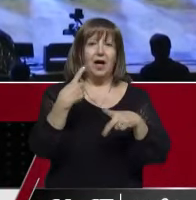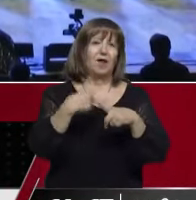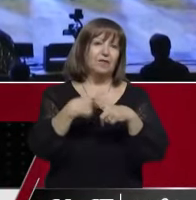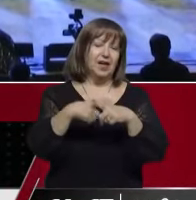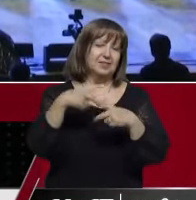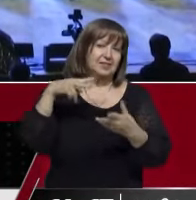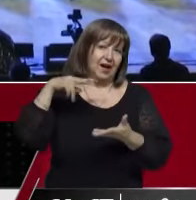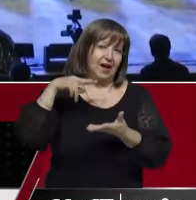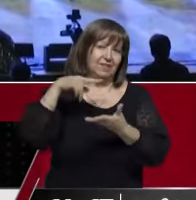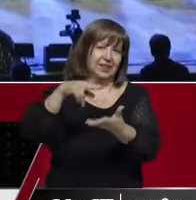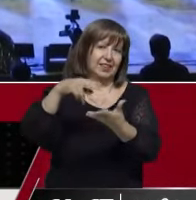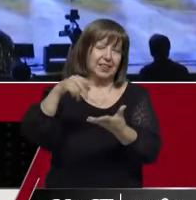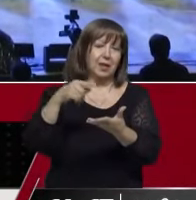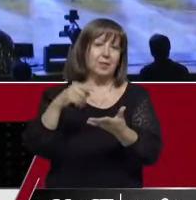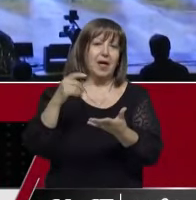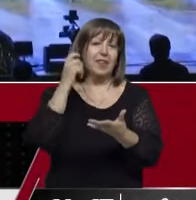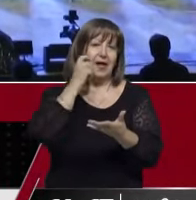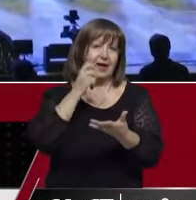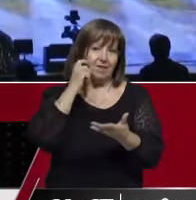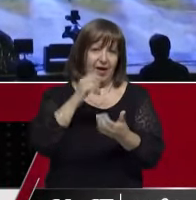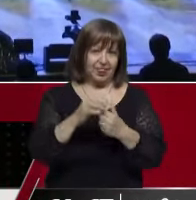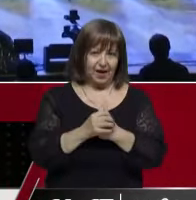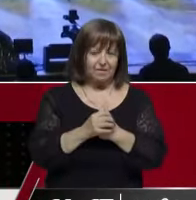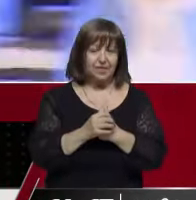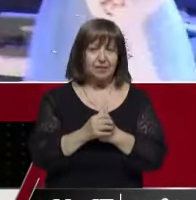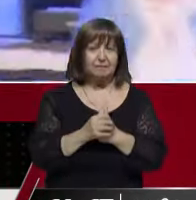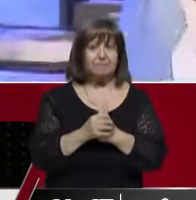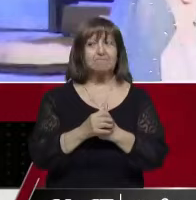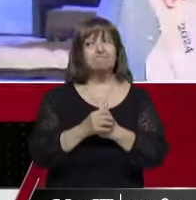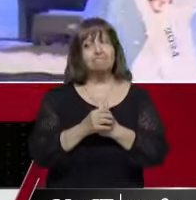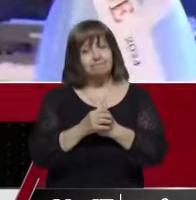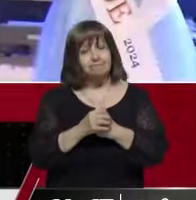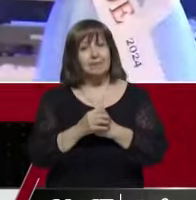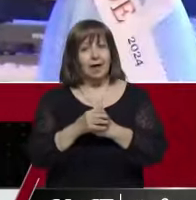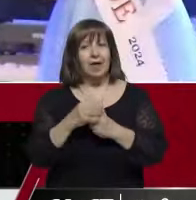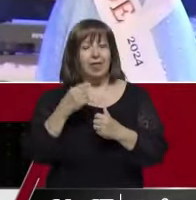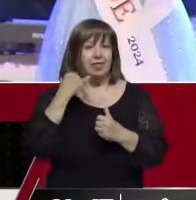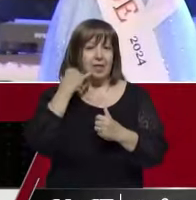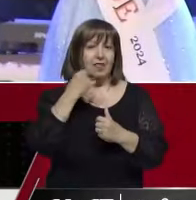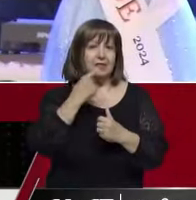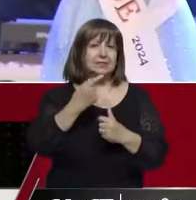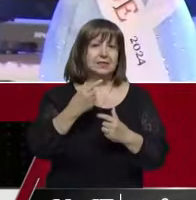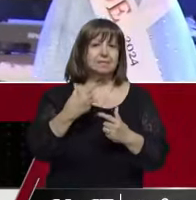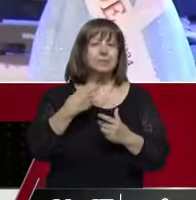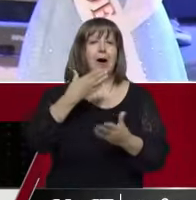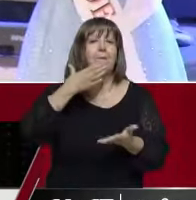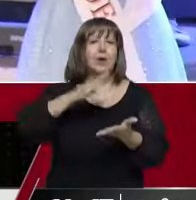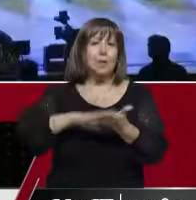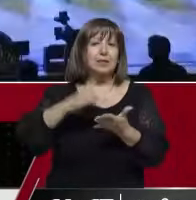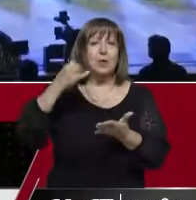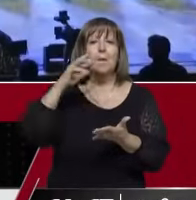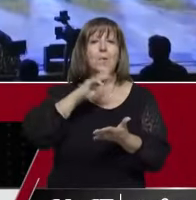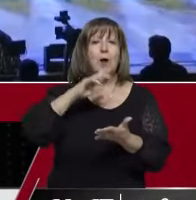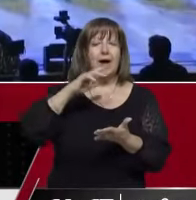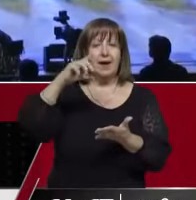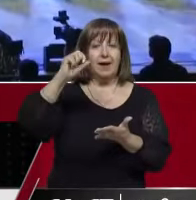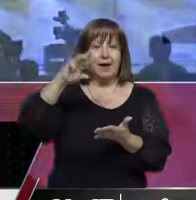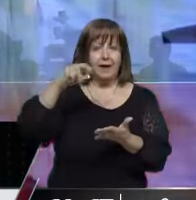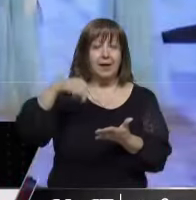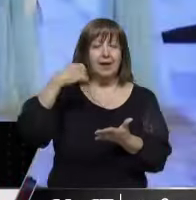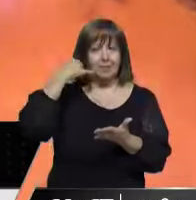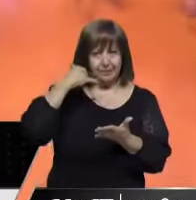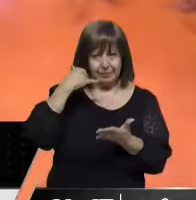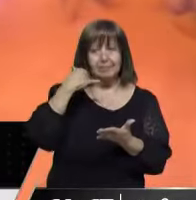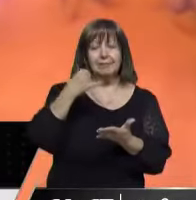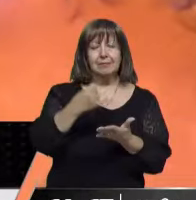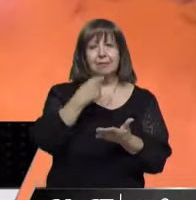la vendimia departamental de Rivadavia. Es un tema que vamos a seguir de cerca. Nos ha prometido hablar con nosotros y brindarnos mayores detalles de lo